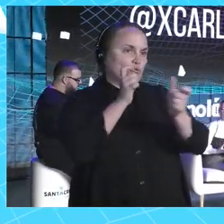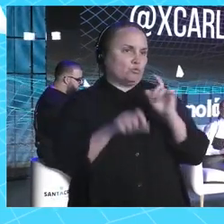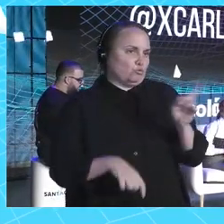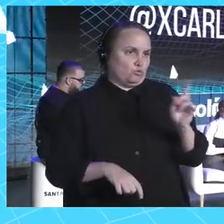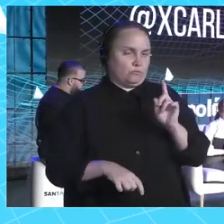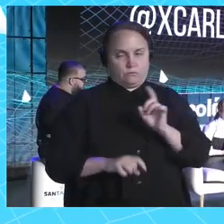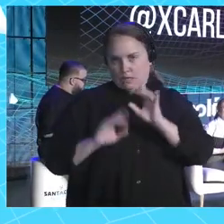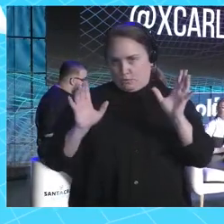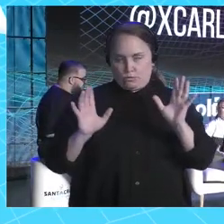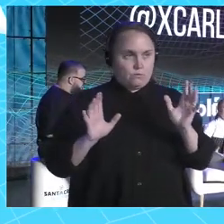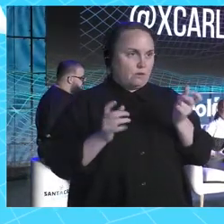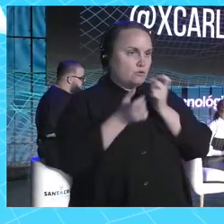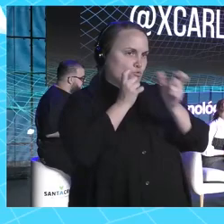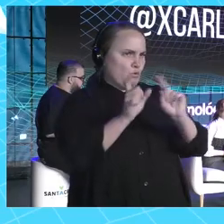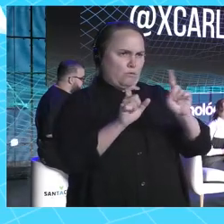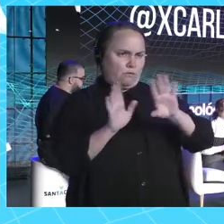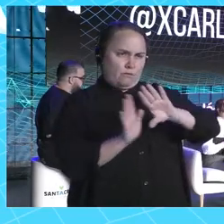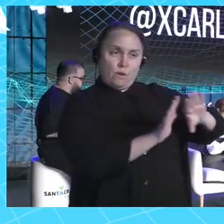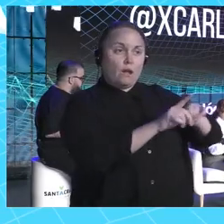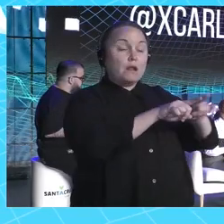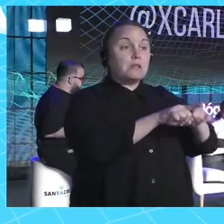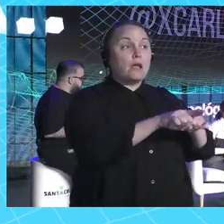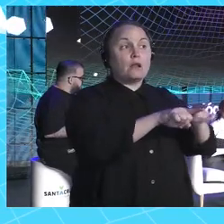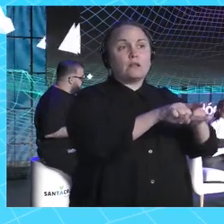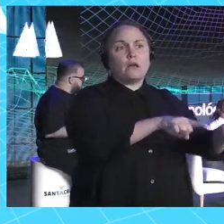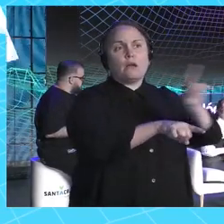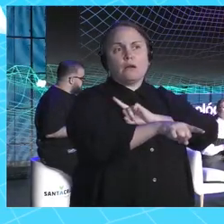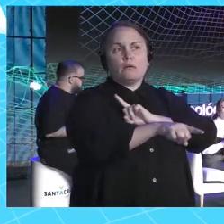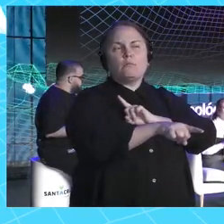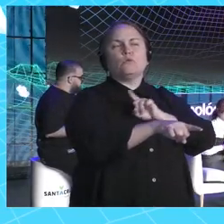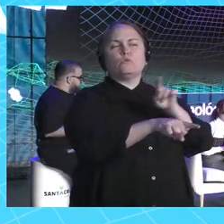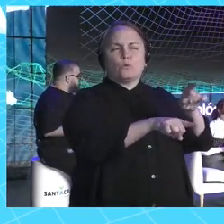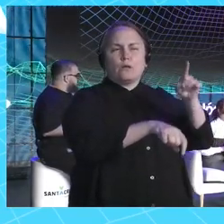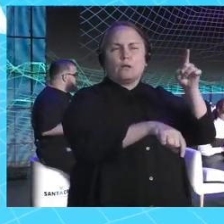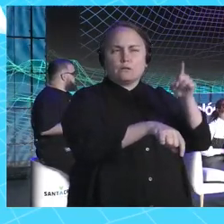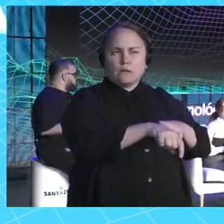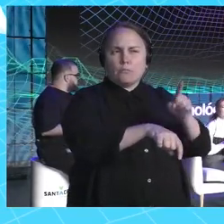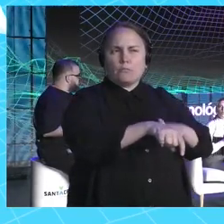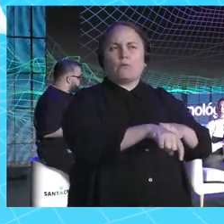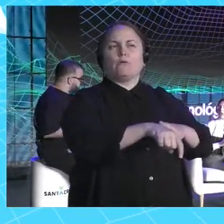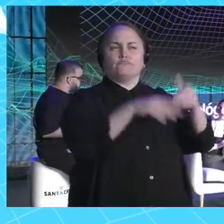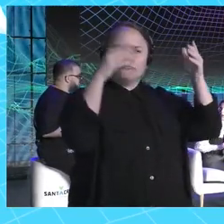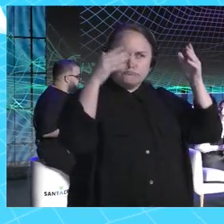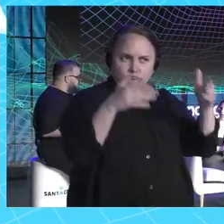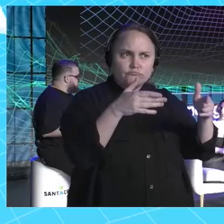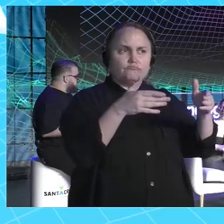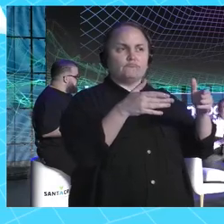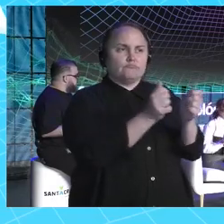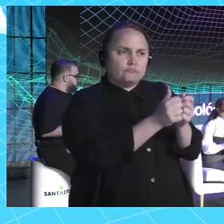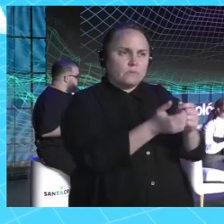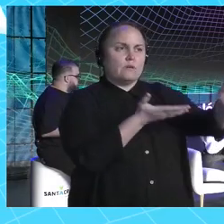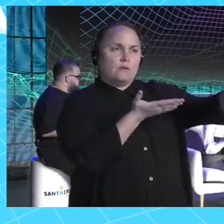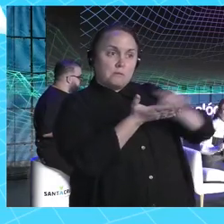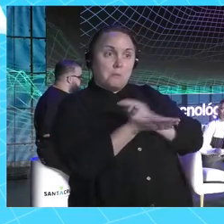o de ese tipo de cosas y al final pienso me estarás criticando pero te estás tomando la molestia de escribirme te estás tomando la molestia